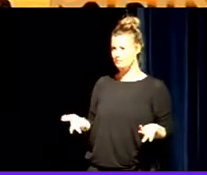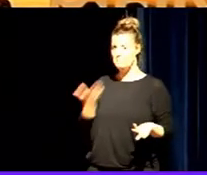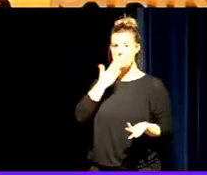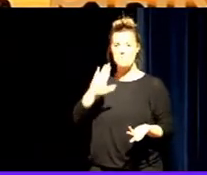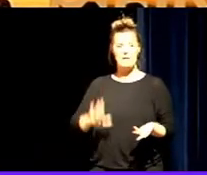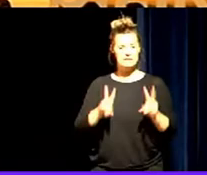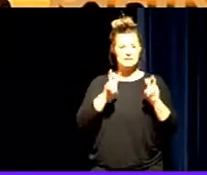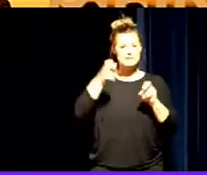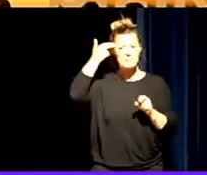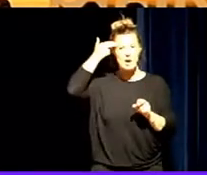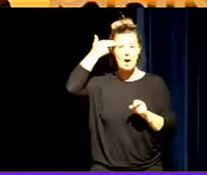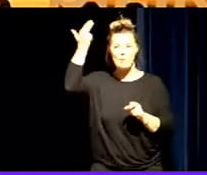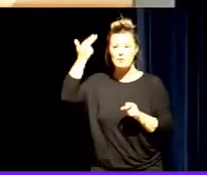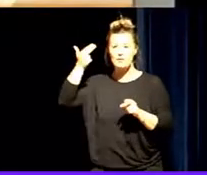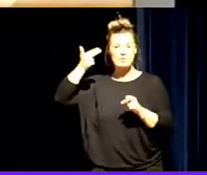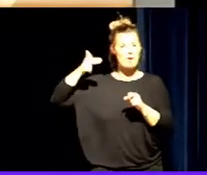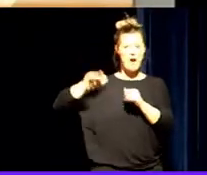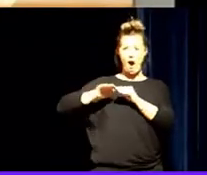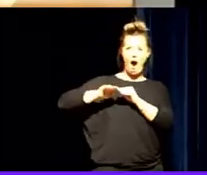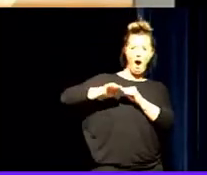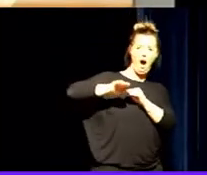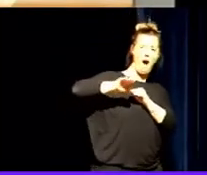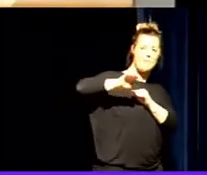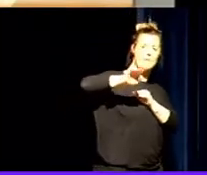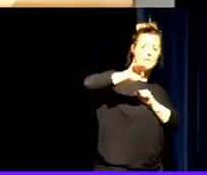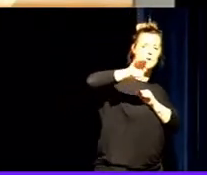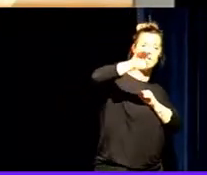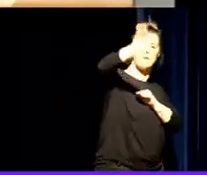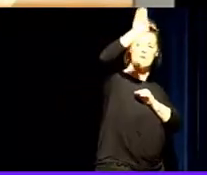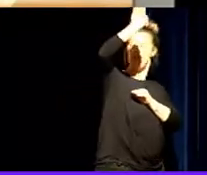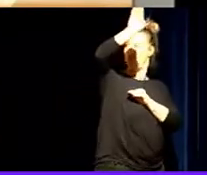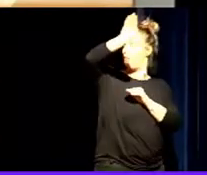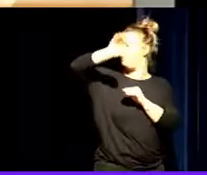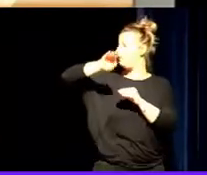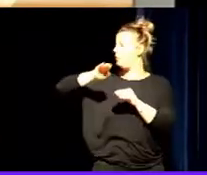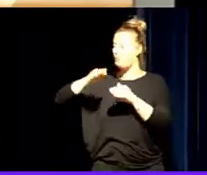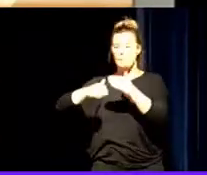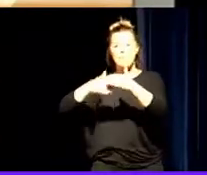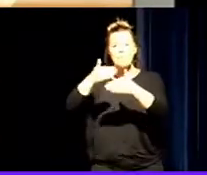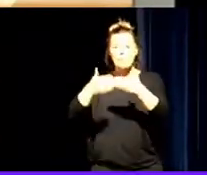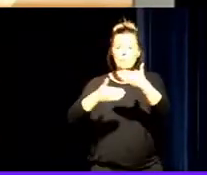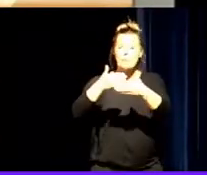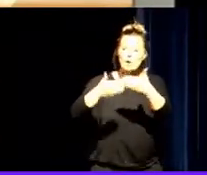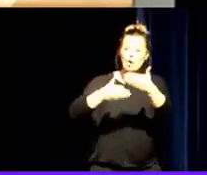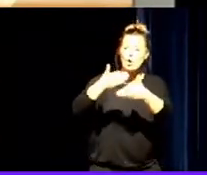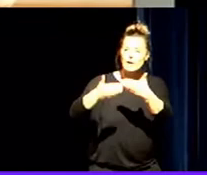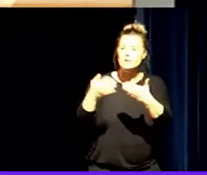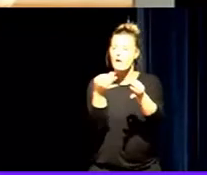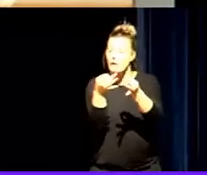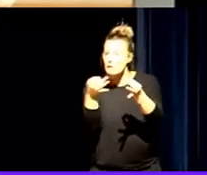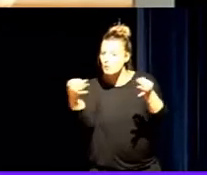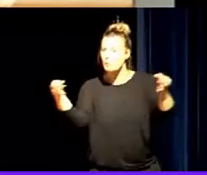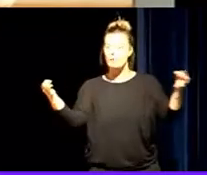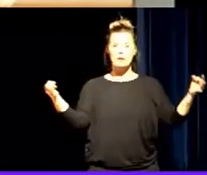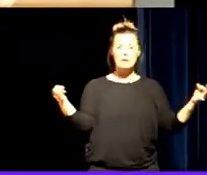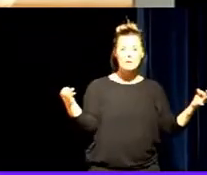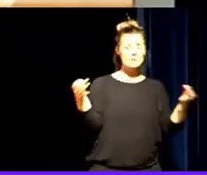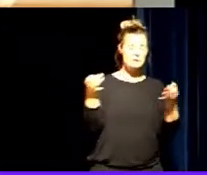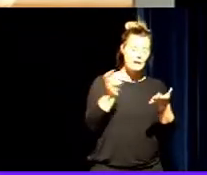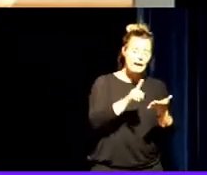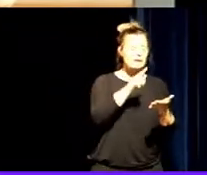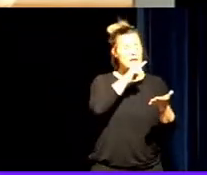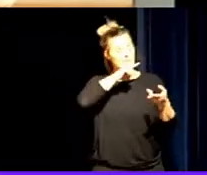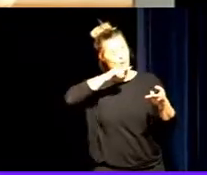suicidio avanza galopantemente, que no sé, progresan adecuadamente en el